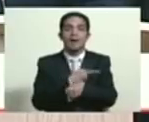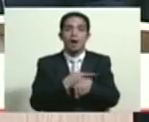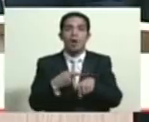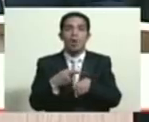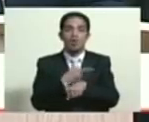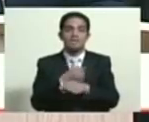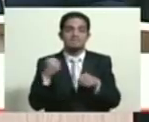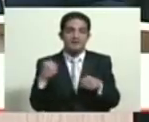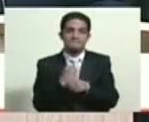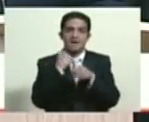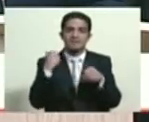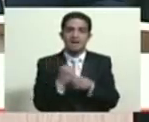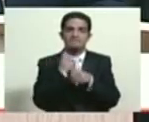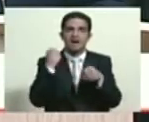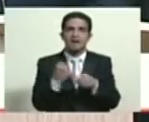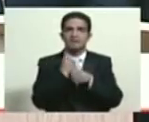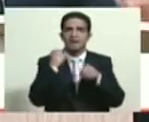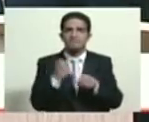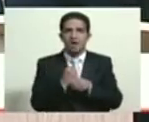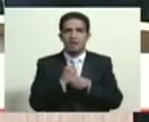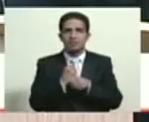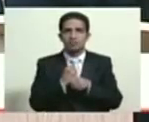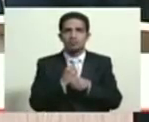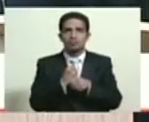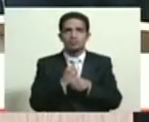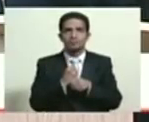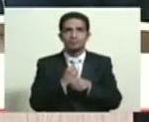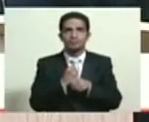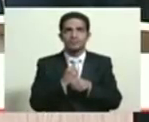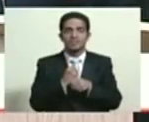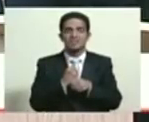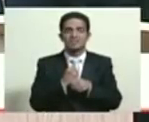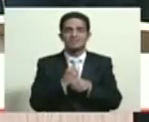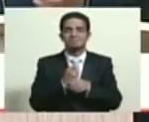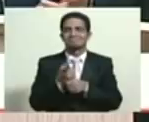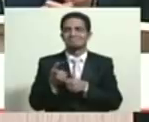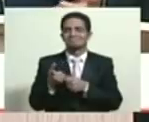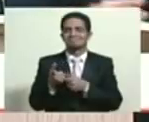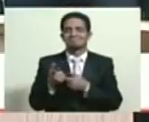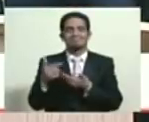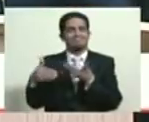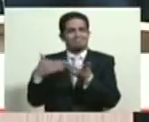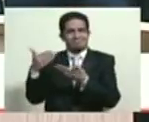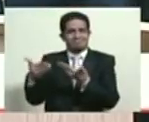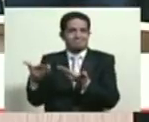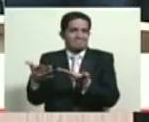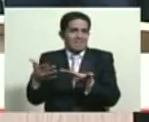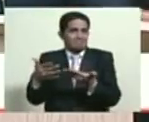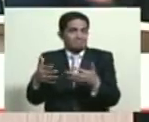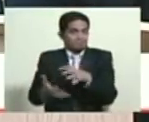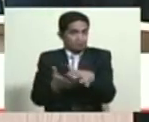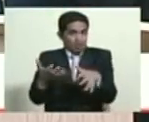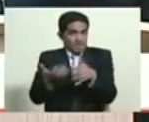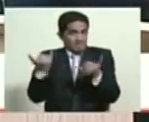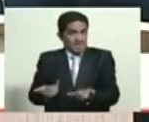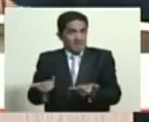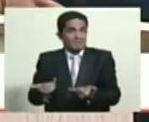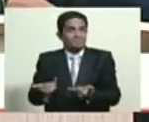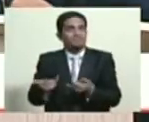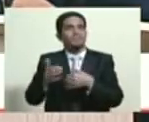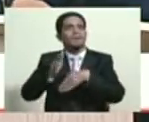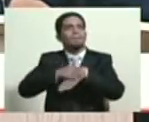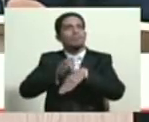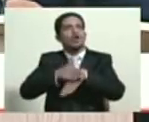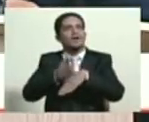de trabajo, frente además a un ataque en pleno desarrollo del ataque, porque